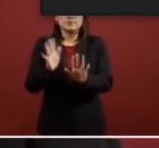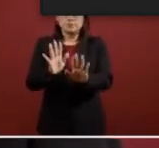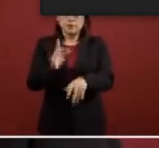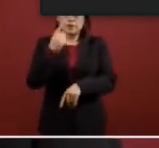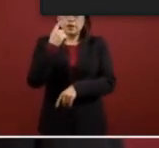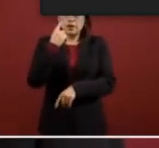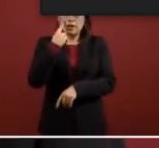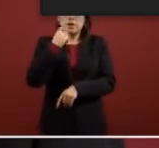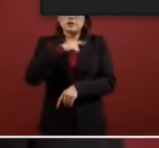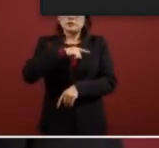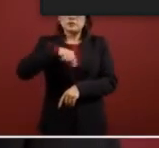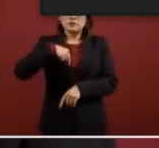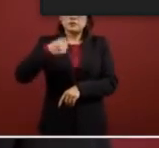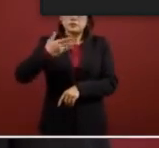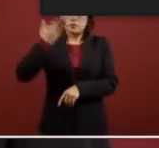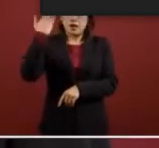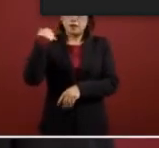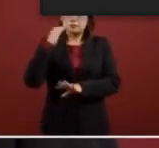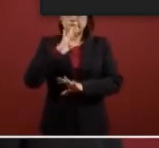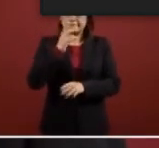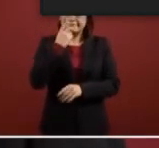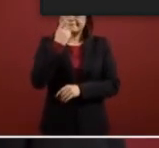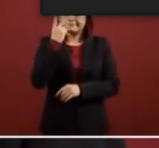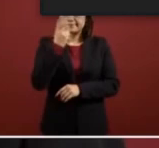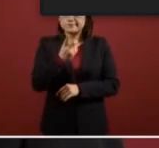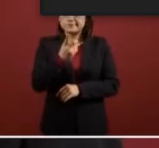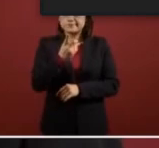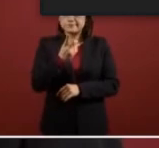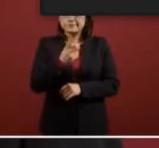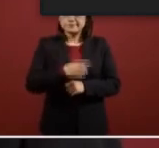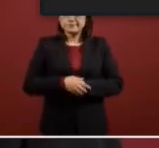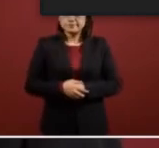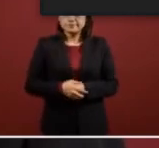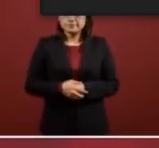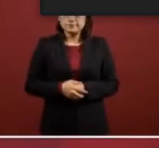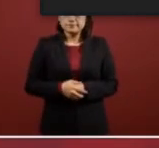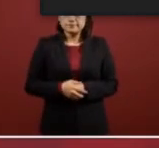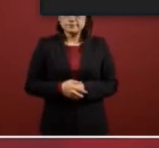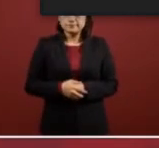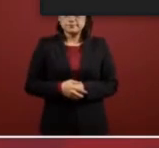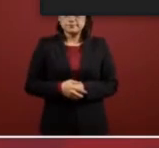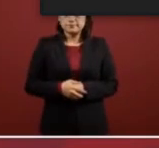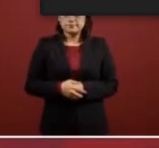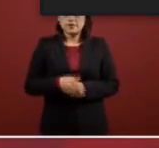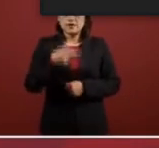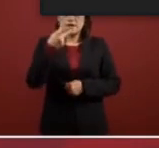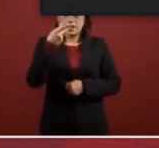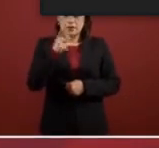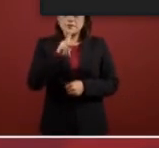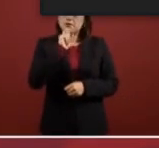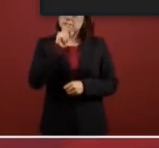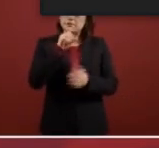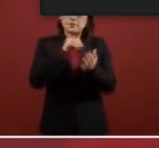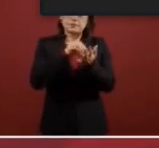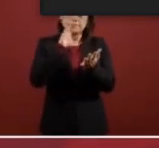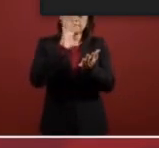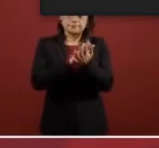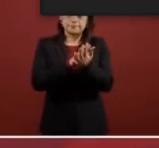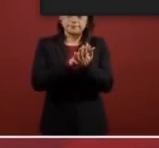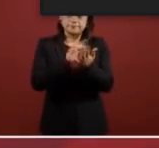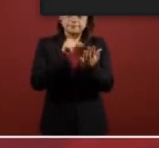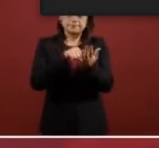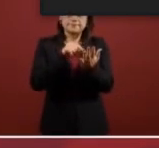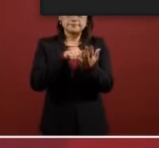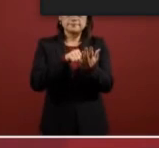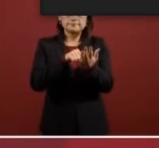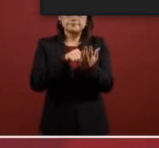pero va a quedar de manifiesto que se actuó de